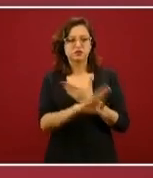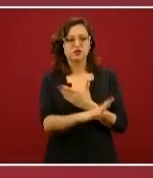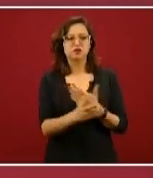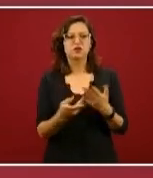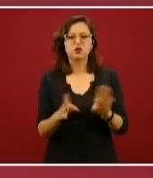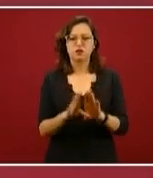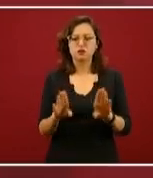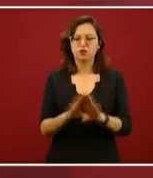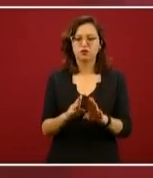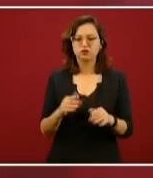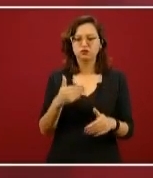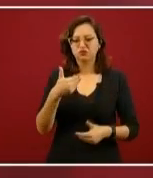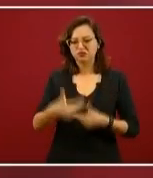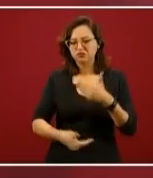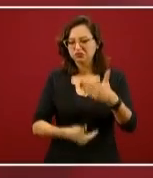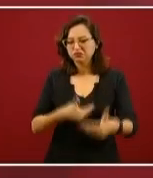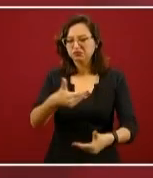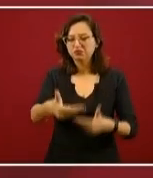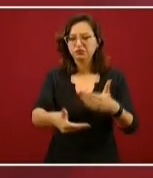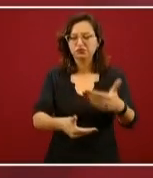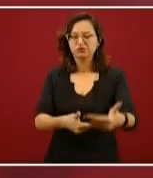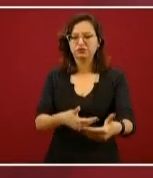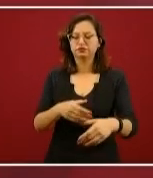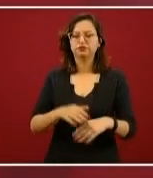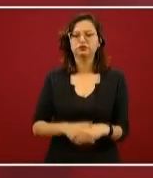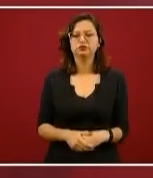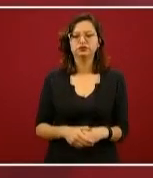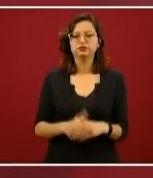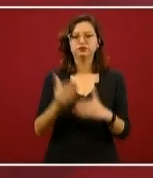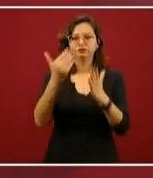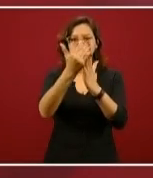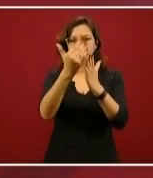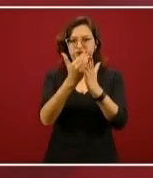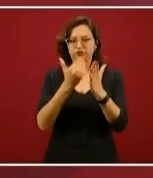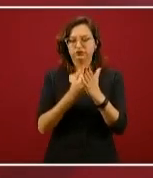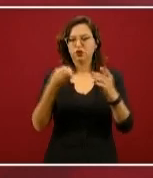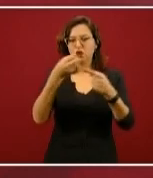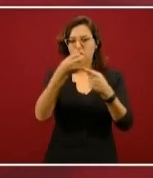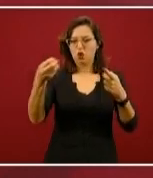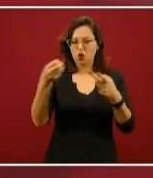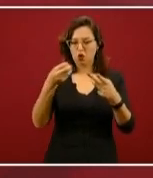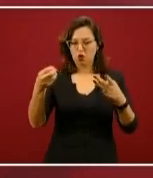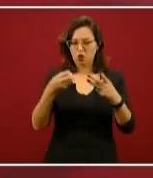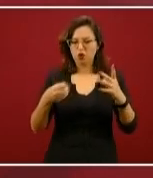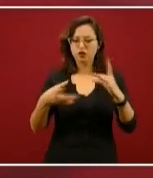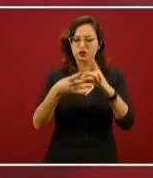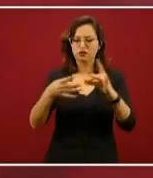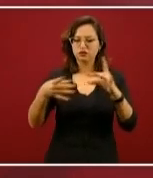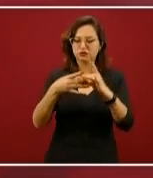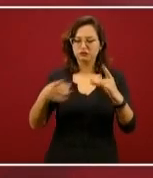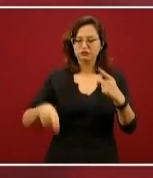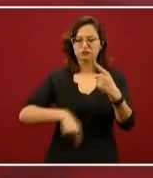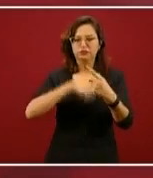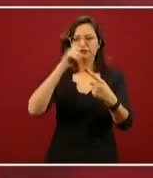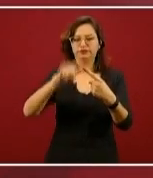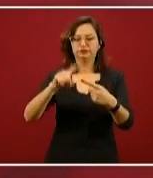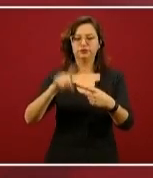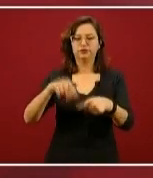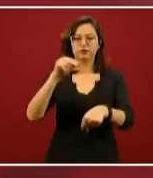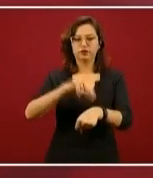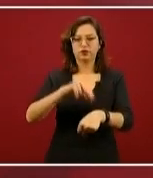Vamos a escuchar primero al doctor Hugo López-Gatell,